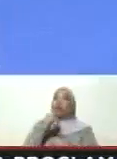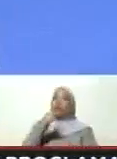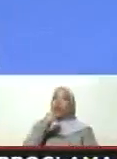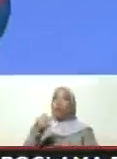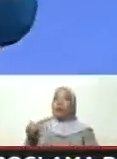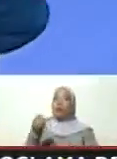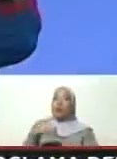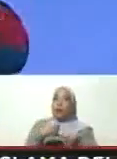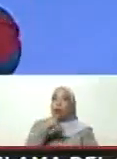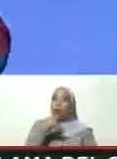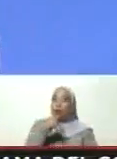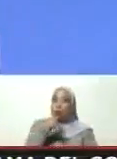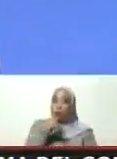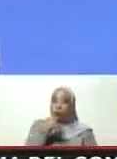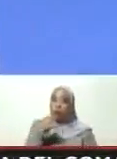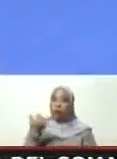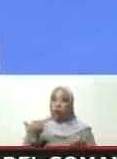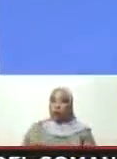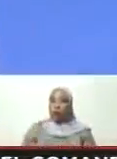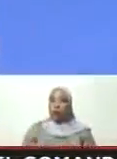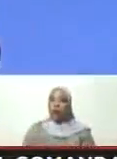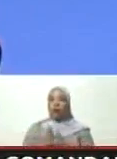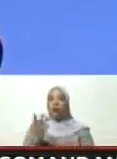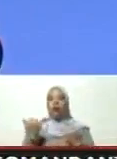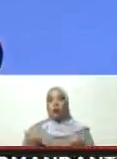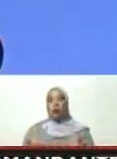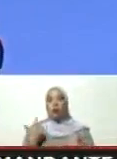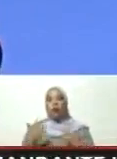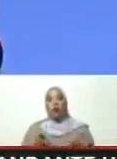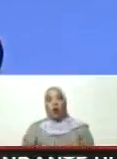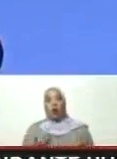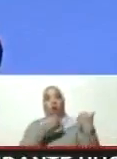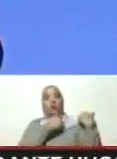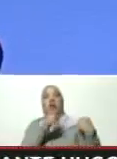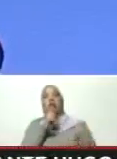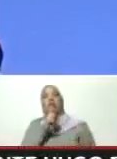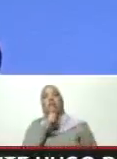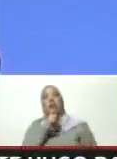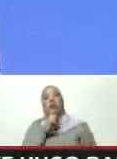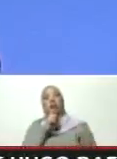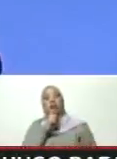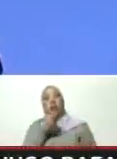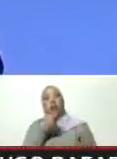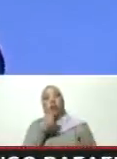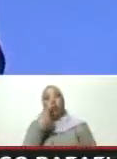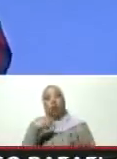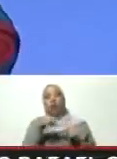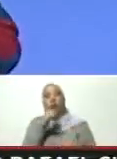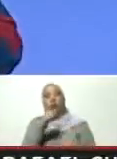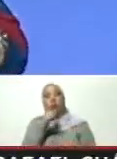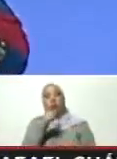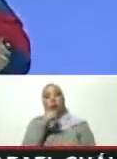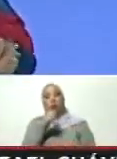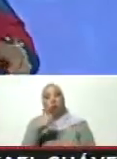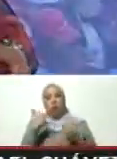y comparta con nosotros lo que fueron aquellos momentos tan difíciles y tan trascendentes. Muchas gracias,